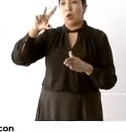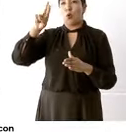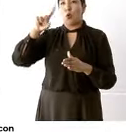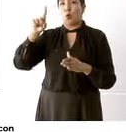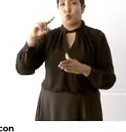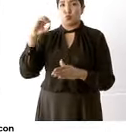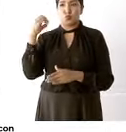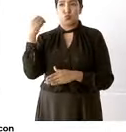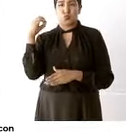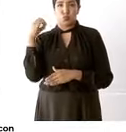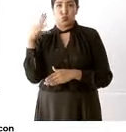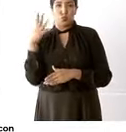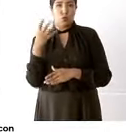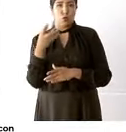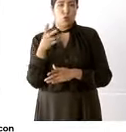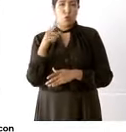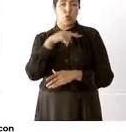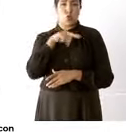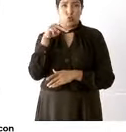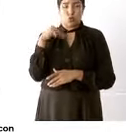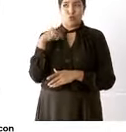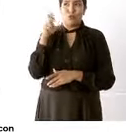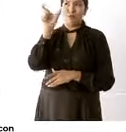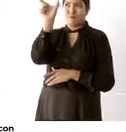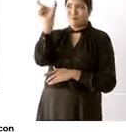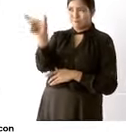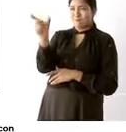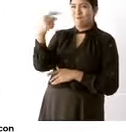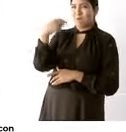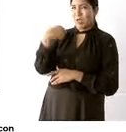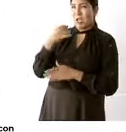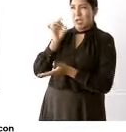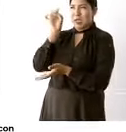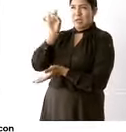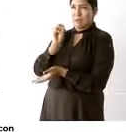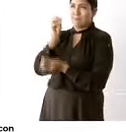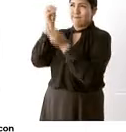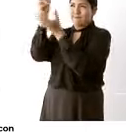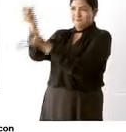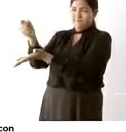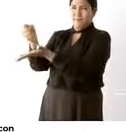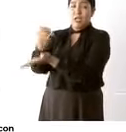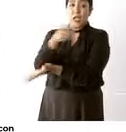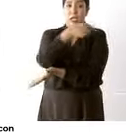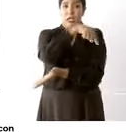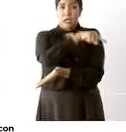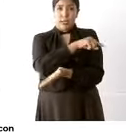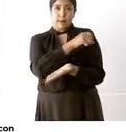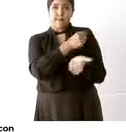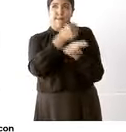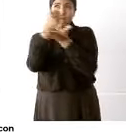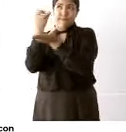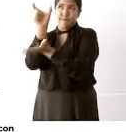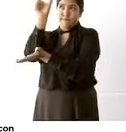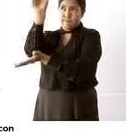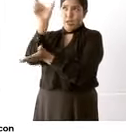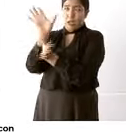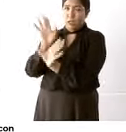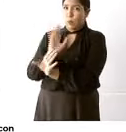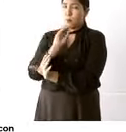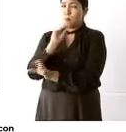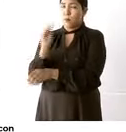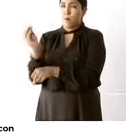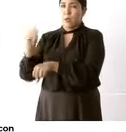nosotros aportamos esto del fideicomiso y ellos aportarían esta cantidad. Y el resumen de lo que tenemos aquí está,